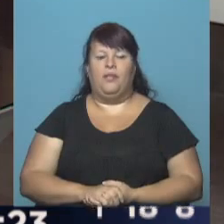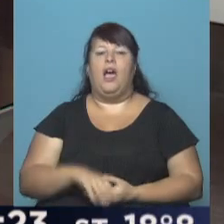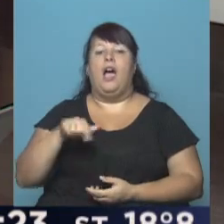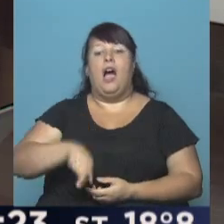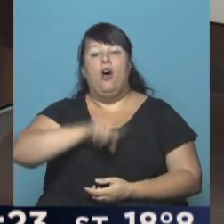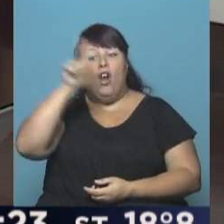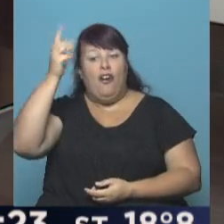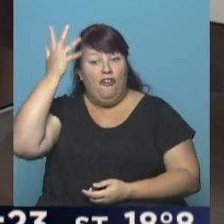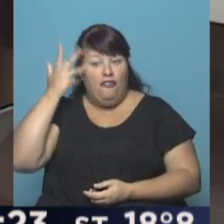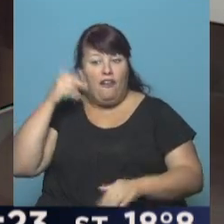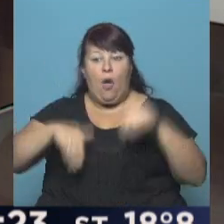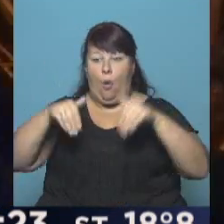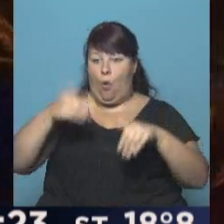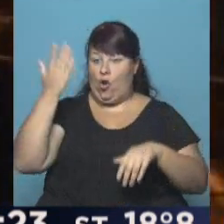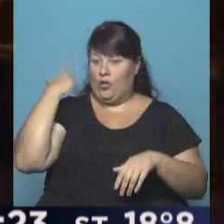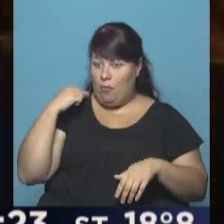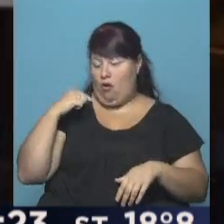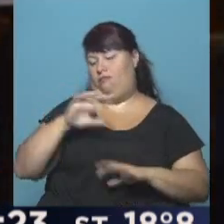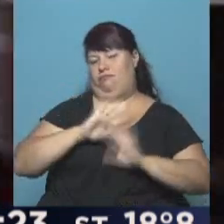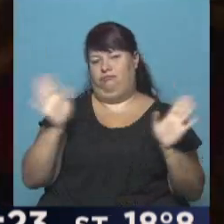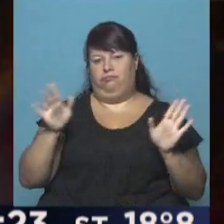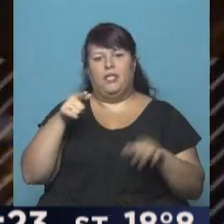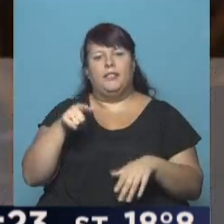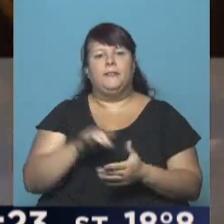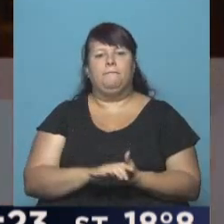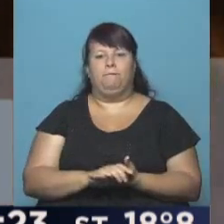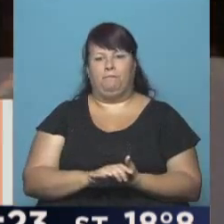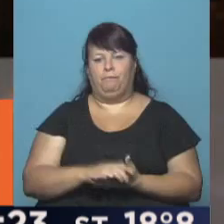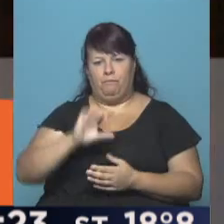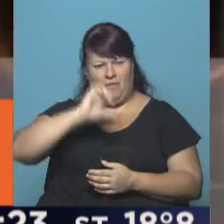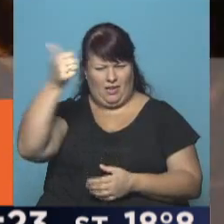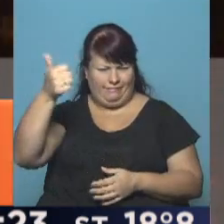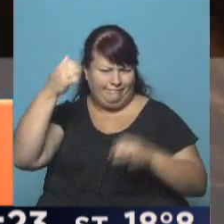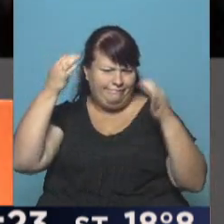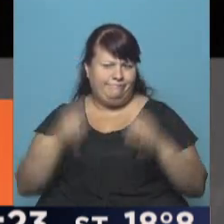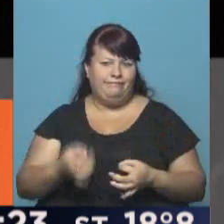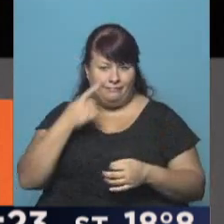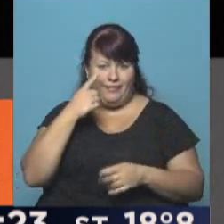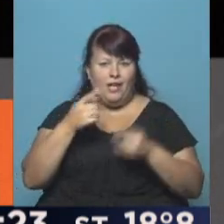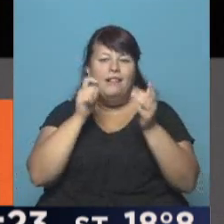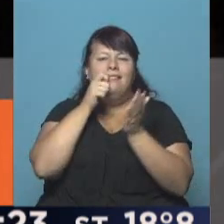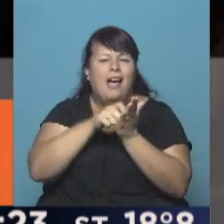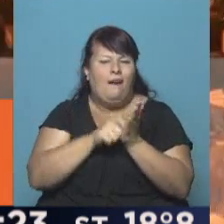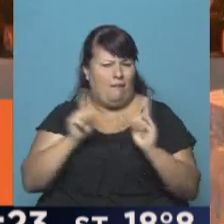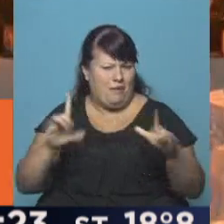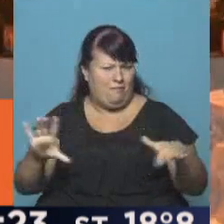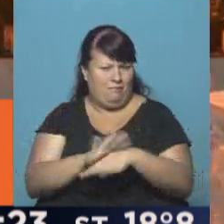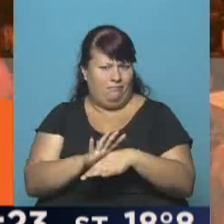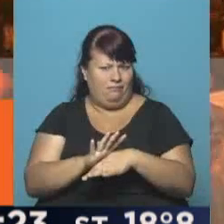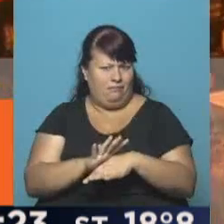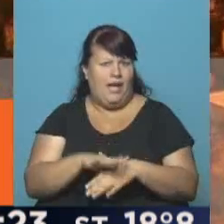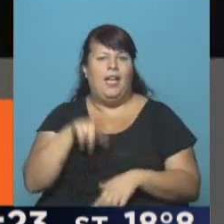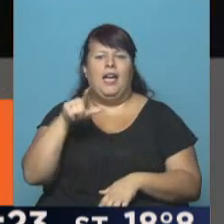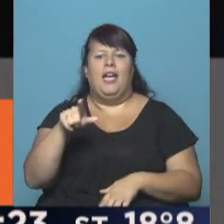Vamos a Francia ahora, elecciones en las últimas horas que se mostraron un triunfo contundente, tal cual marcaban las encuestas, para